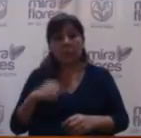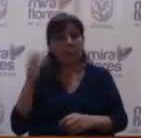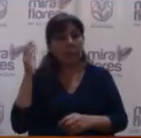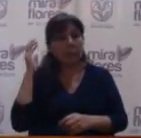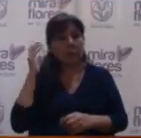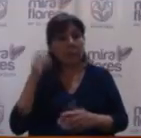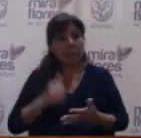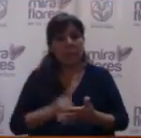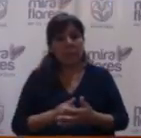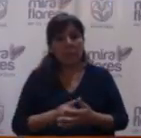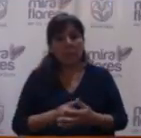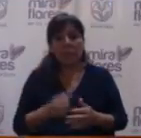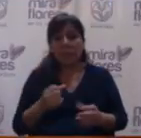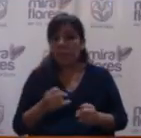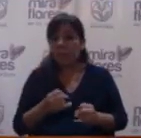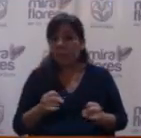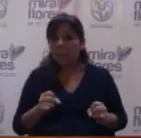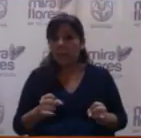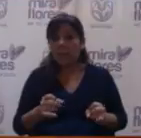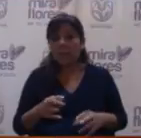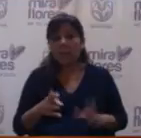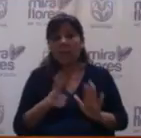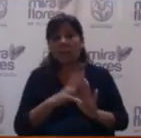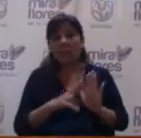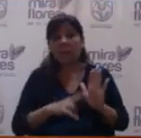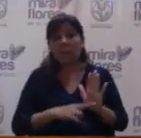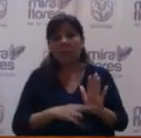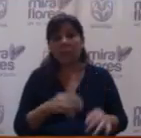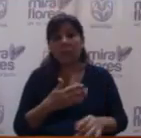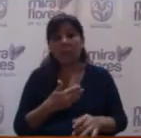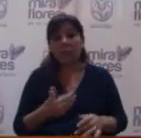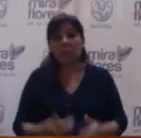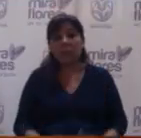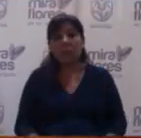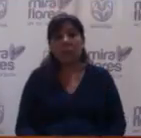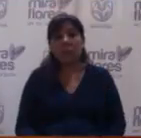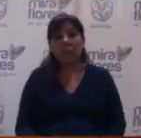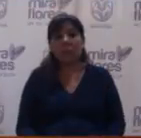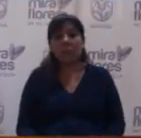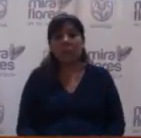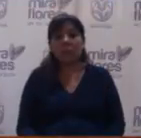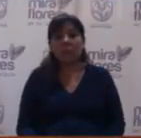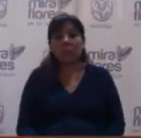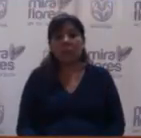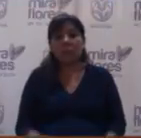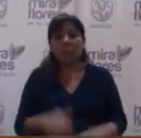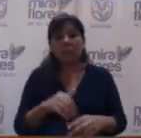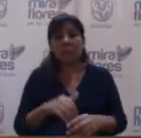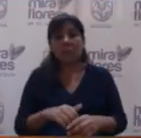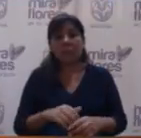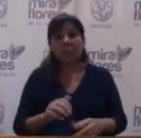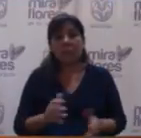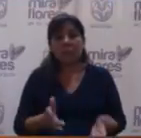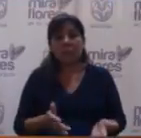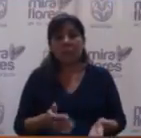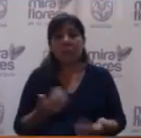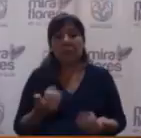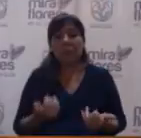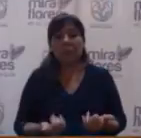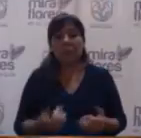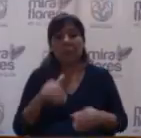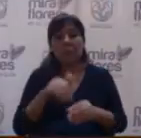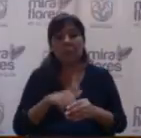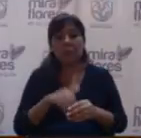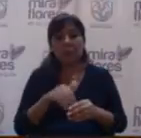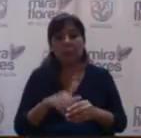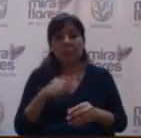la Superintendencia Nacional de los Registros Públicos. Al debate. No habiendo debate, procederemos a votar. Aquellos miembros del